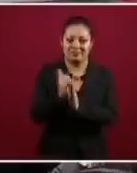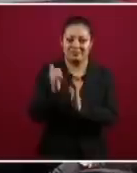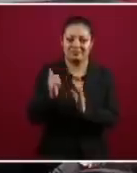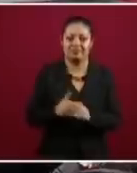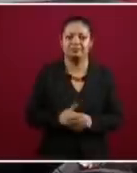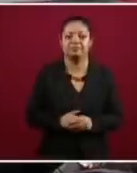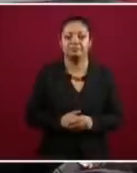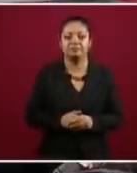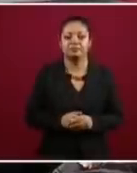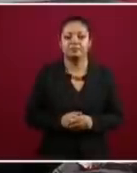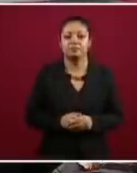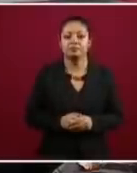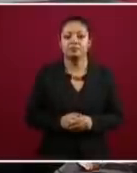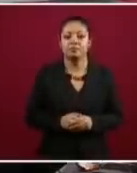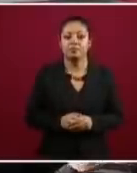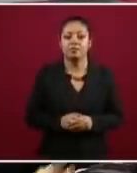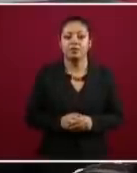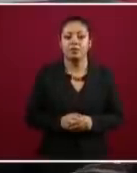y